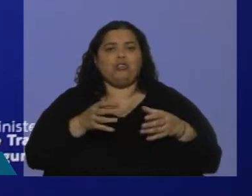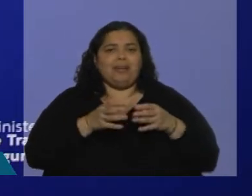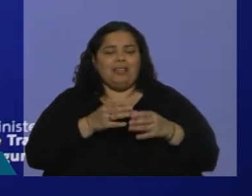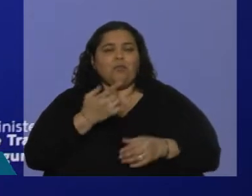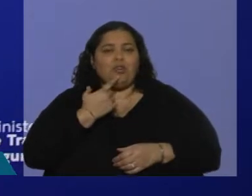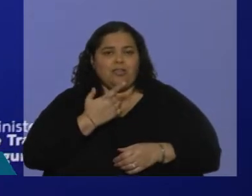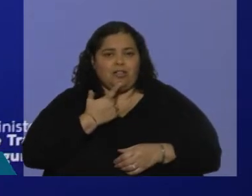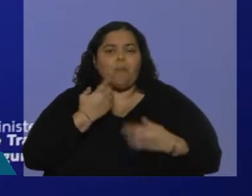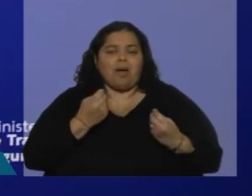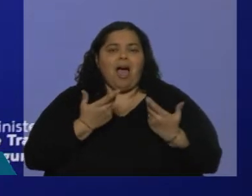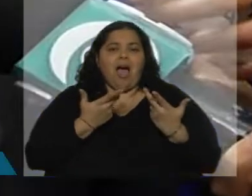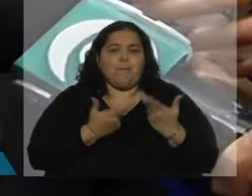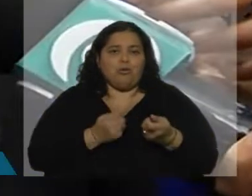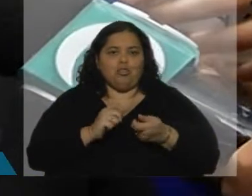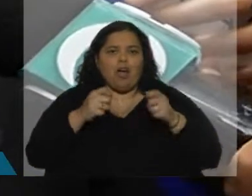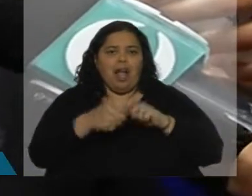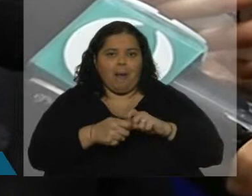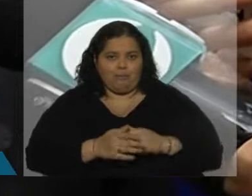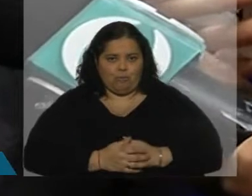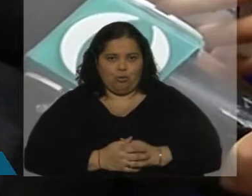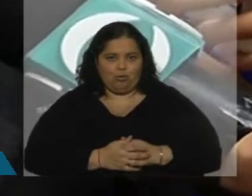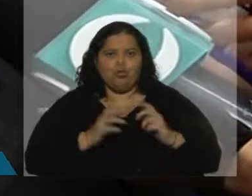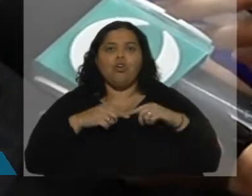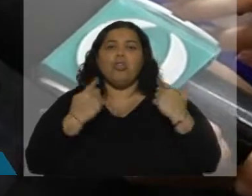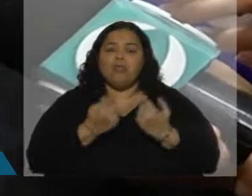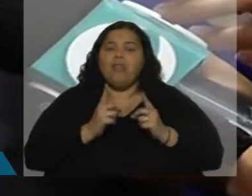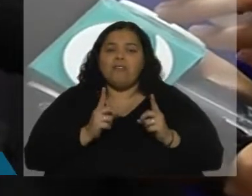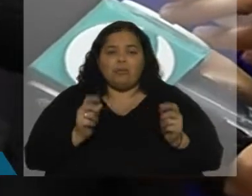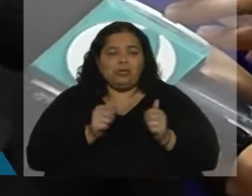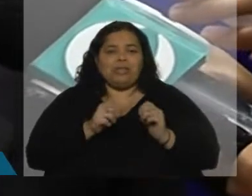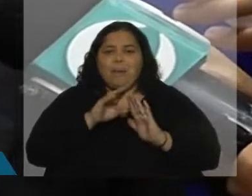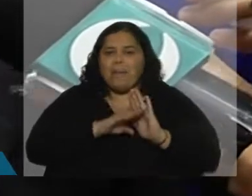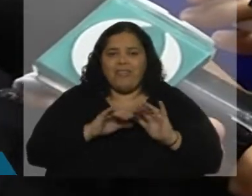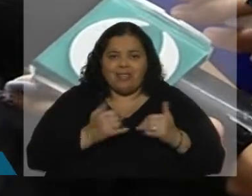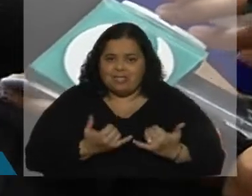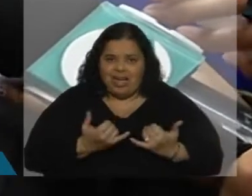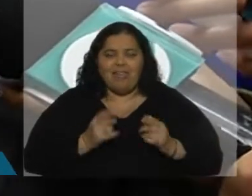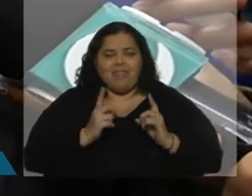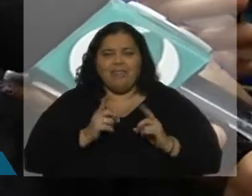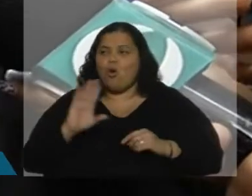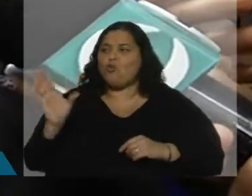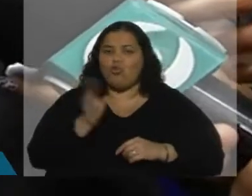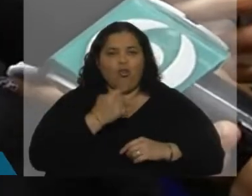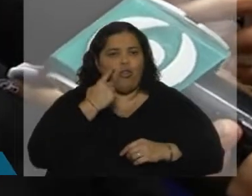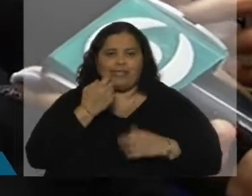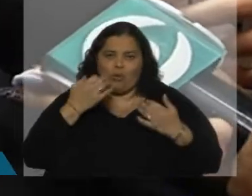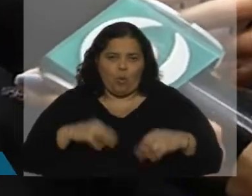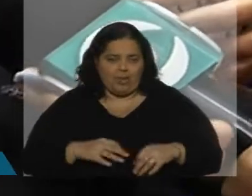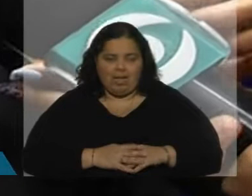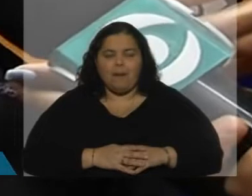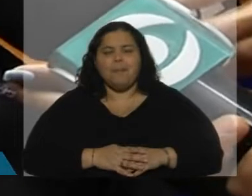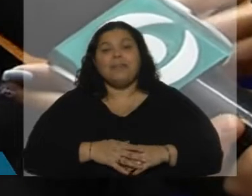cambios tenemos que empezar a tomar medidas ya y esto no tenemos que dar cuenta a todos y creo que